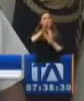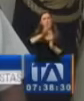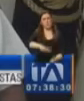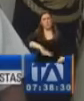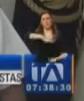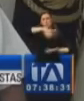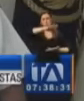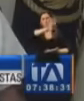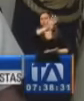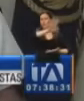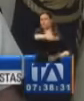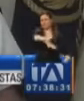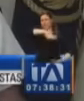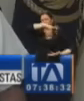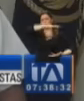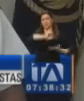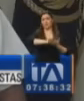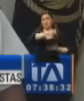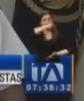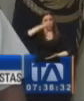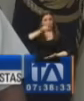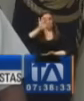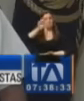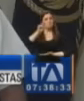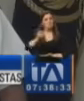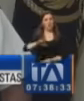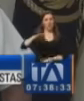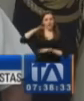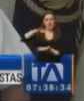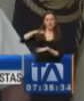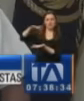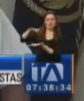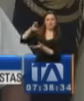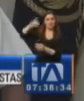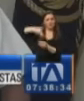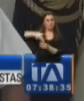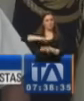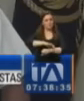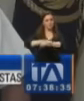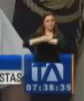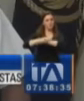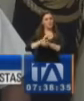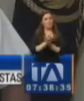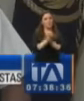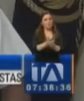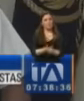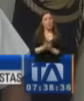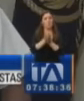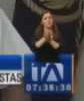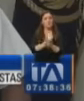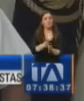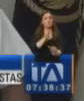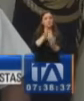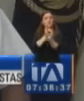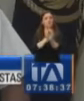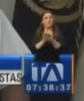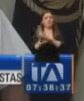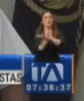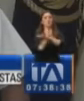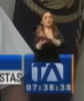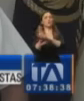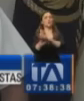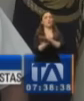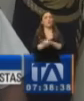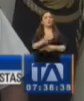de droga, más de 8.000 galones de combustible. Asimismo, se han detenido embarcaciones que pretendían ser utilizadas para